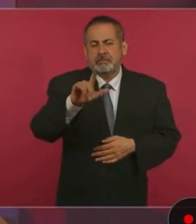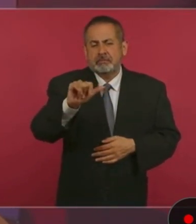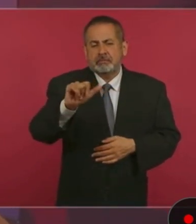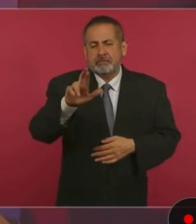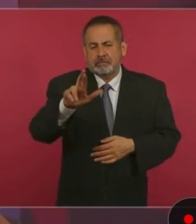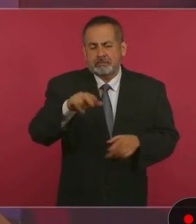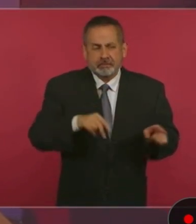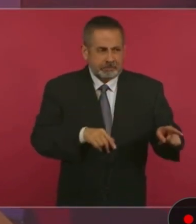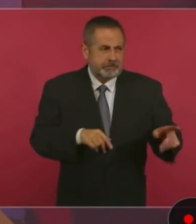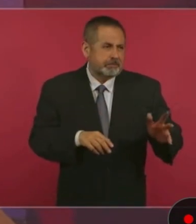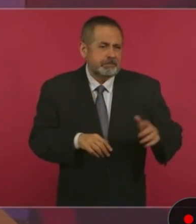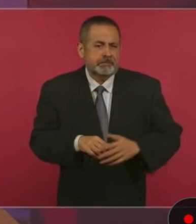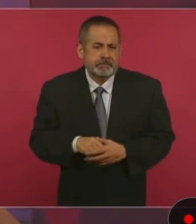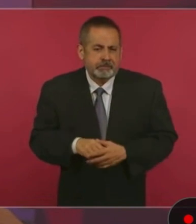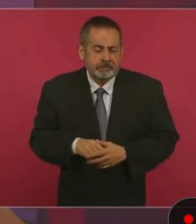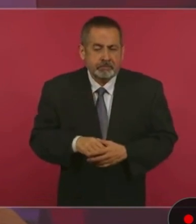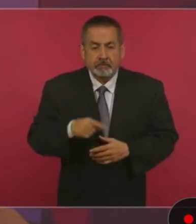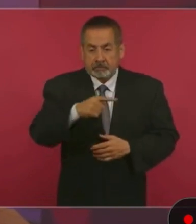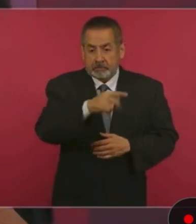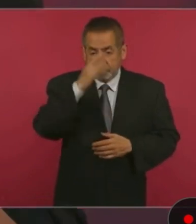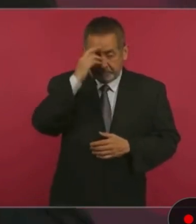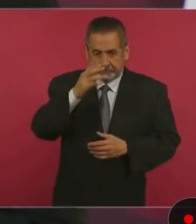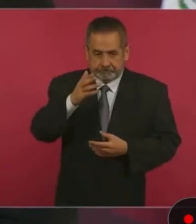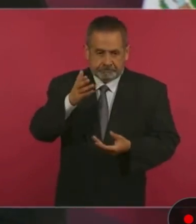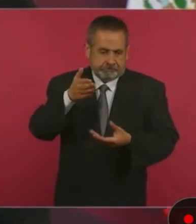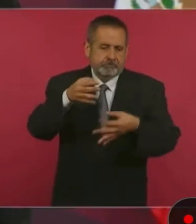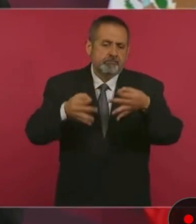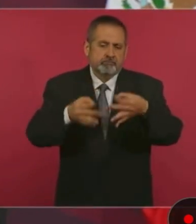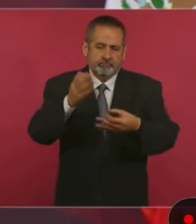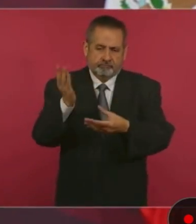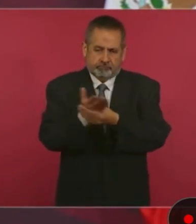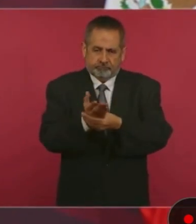que llega un expediente,